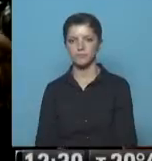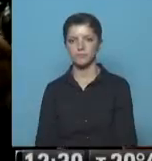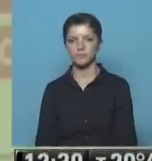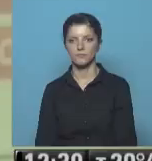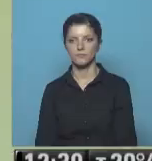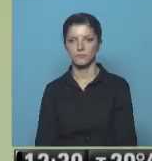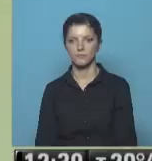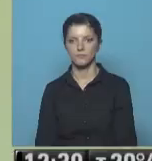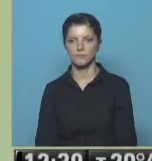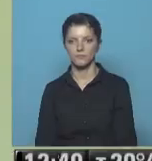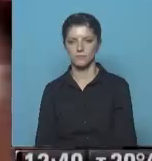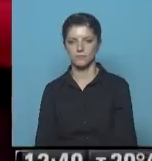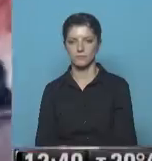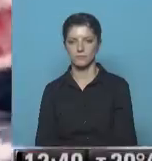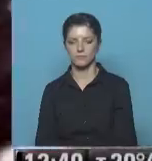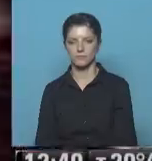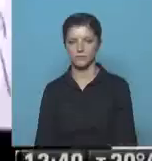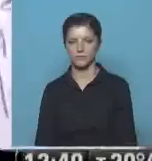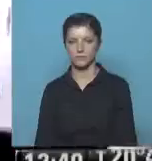Votos a favor 132.